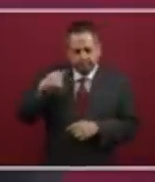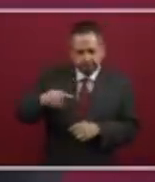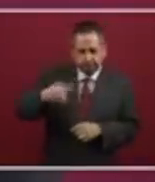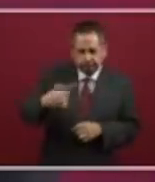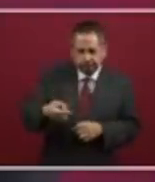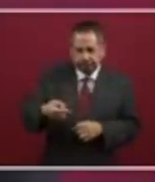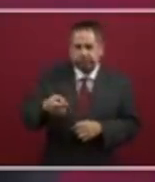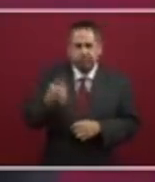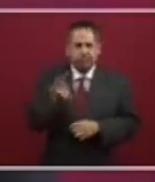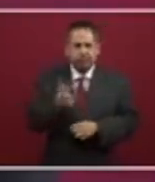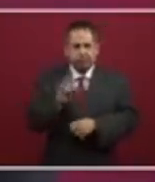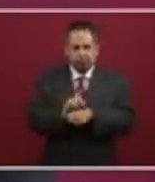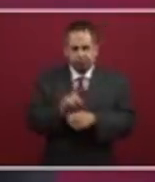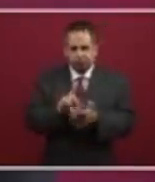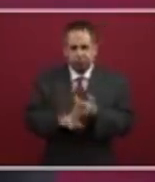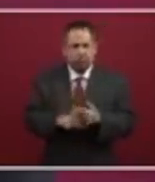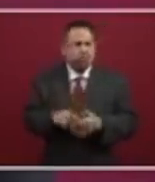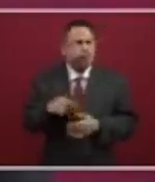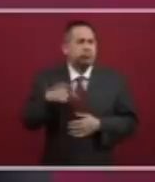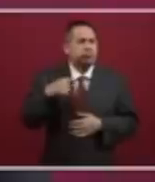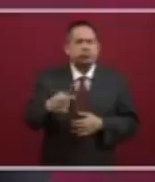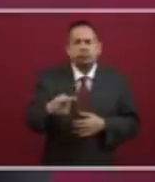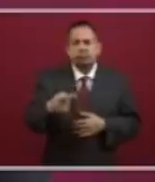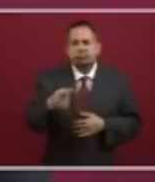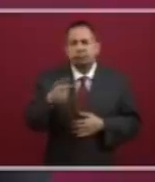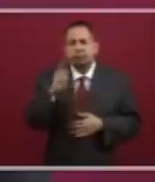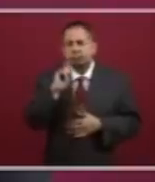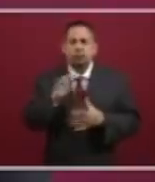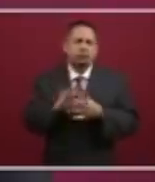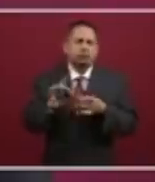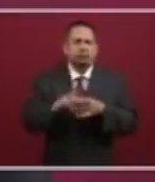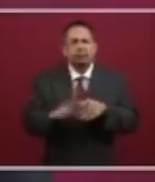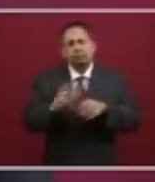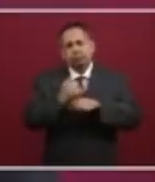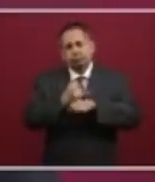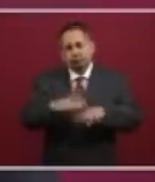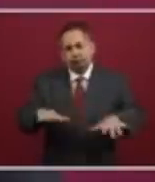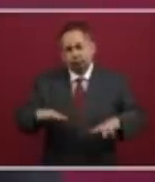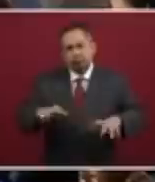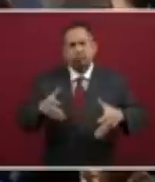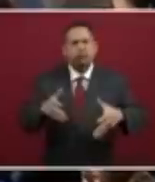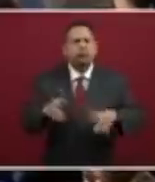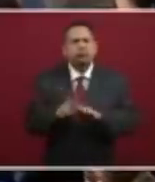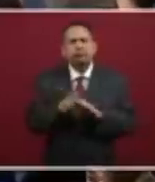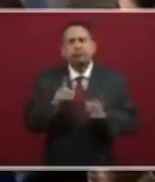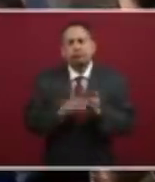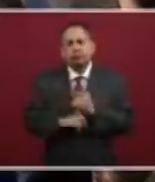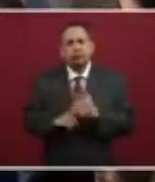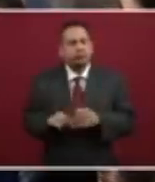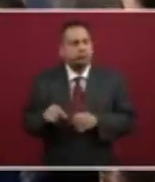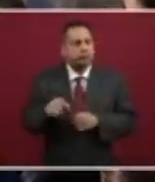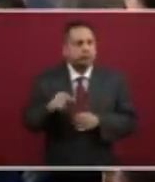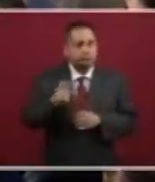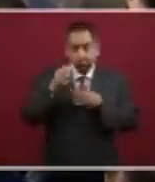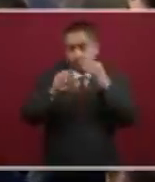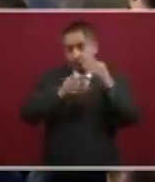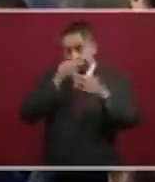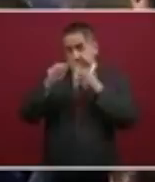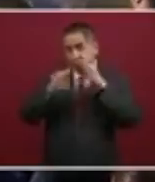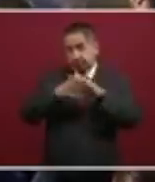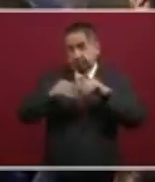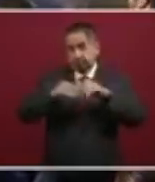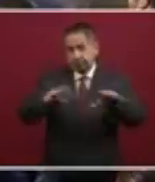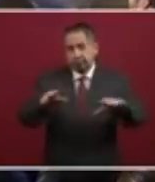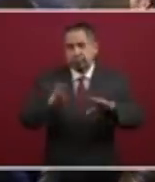pasado mañana les vamos a informar sobre la convocatoria